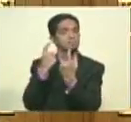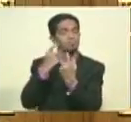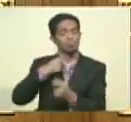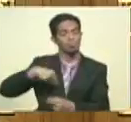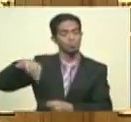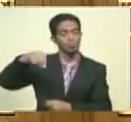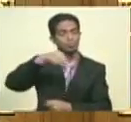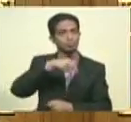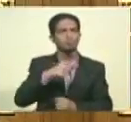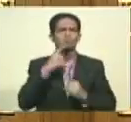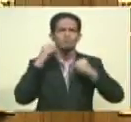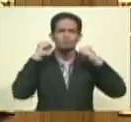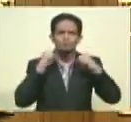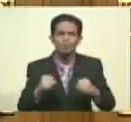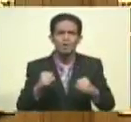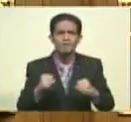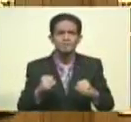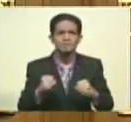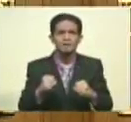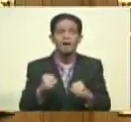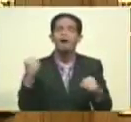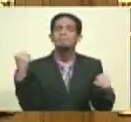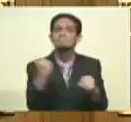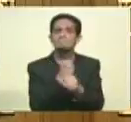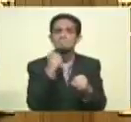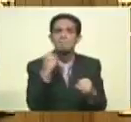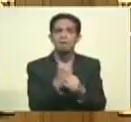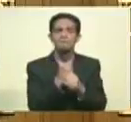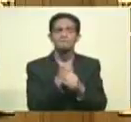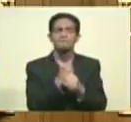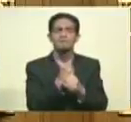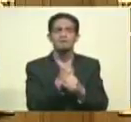con mucha fuerza a trabajar realmente